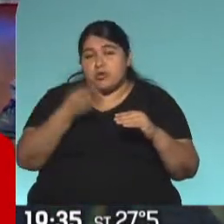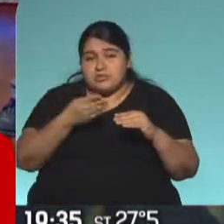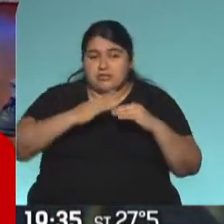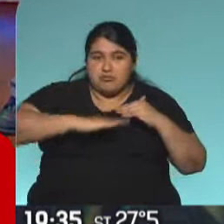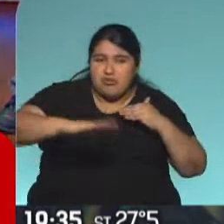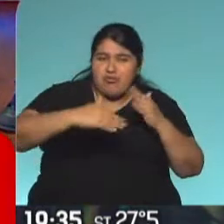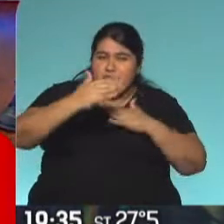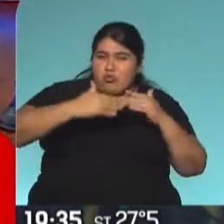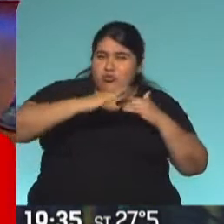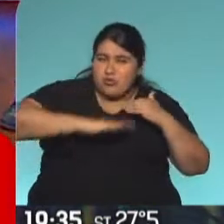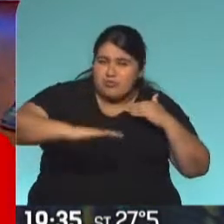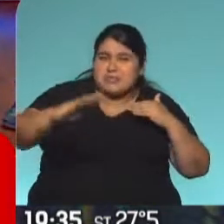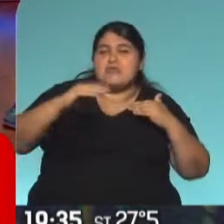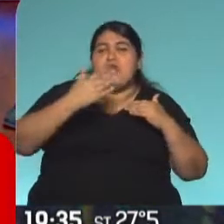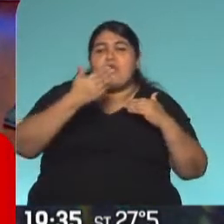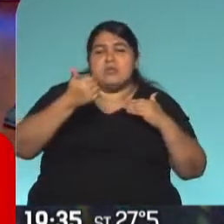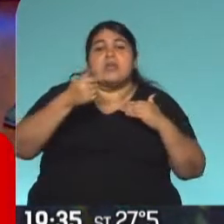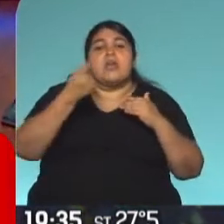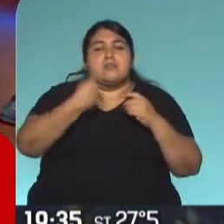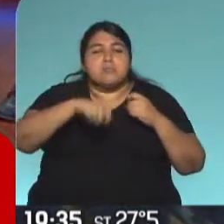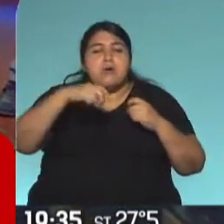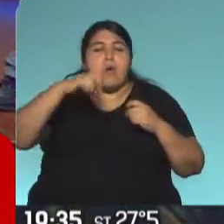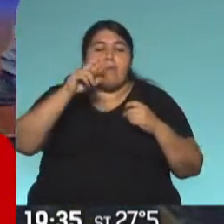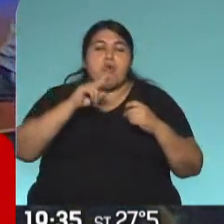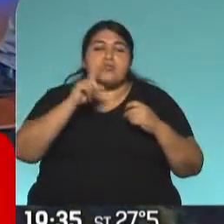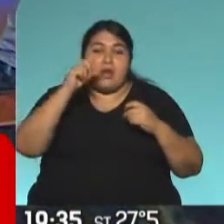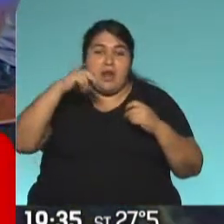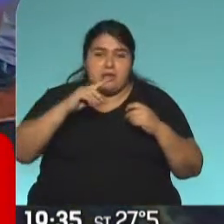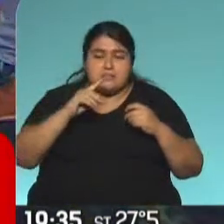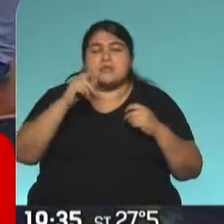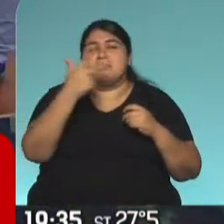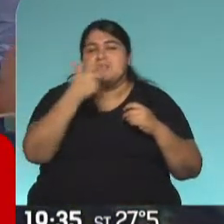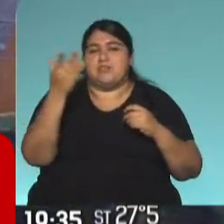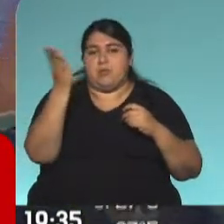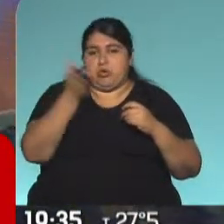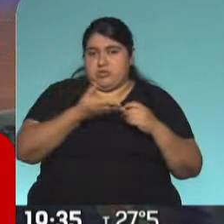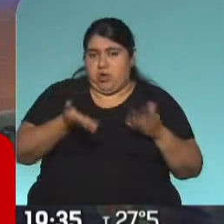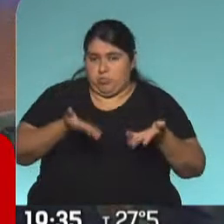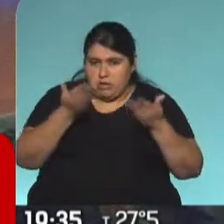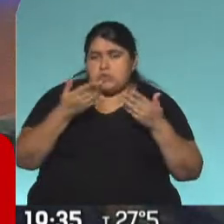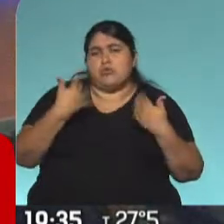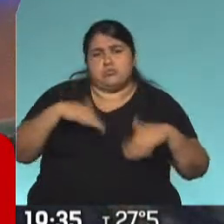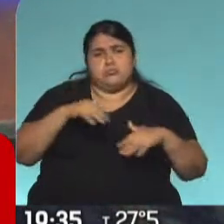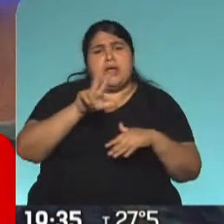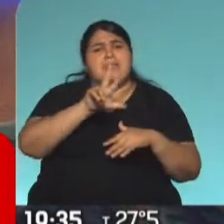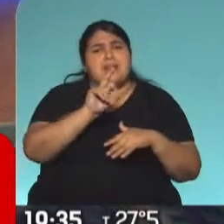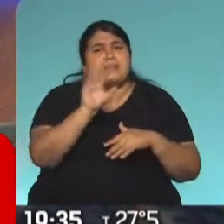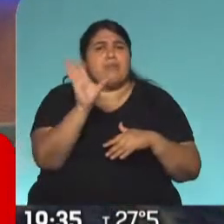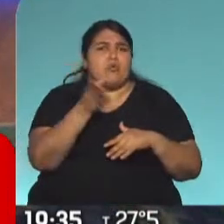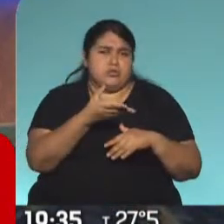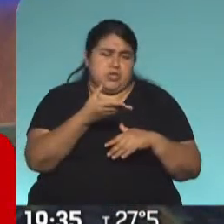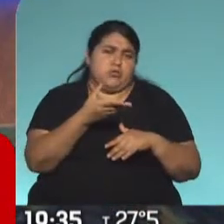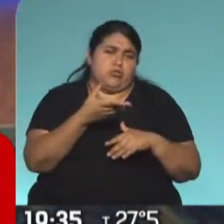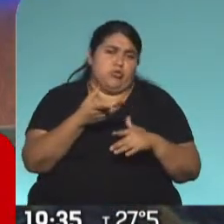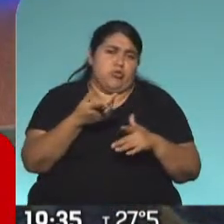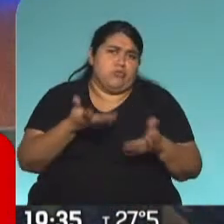asfalto 46% y cemento Portland ha crecido un 33% en este crecimiento del casi el 30%